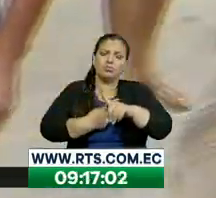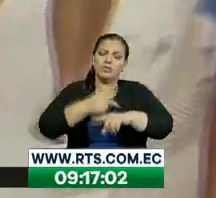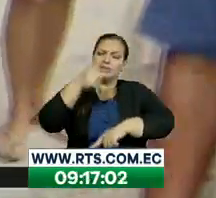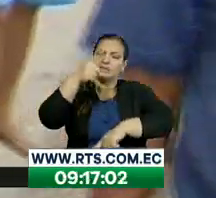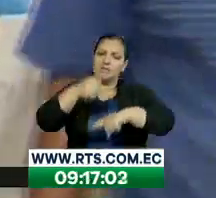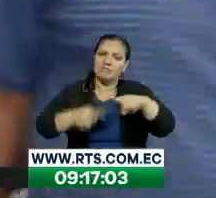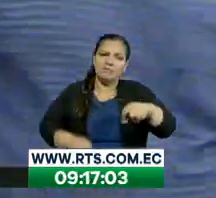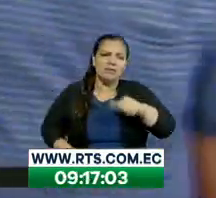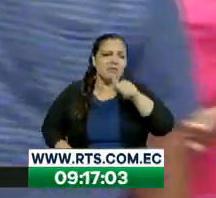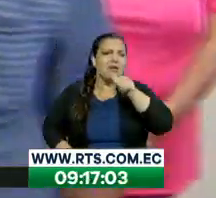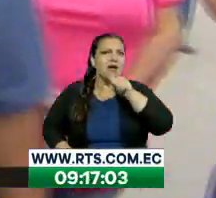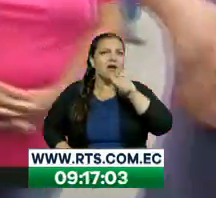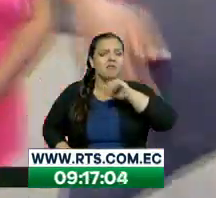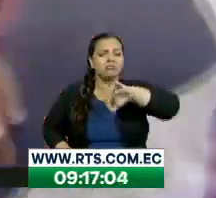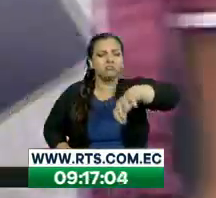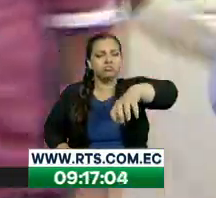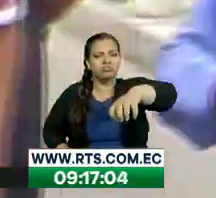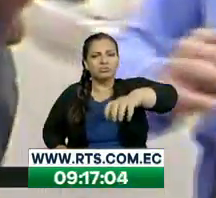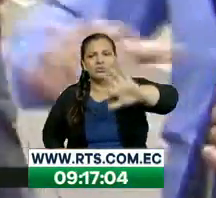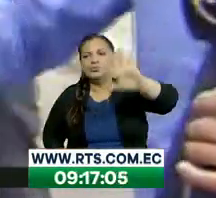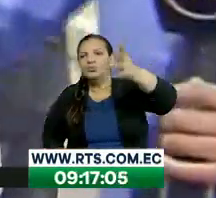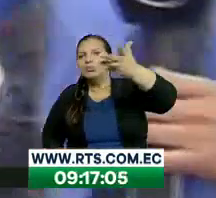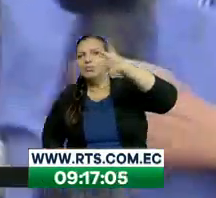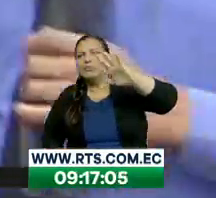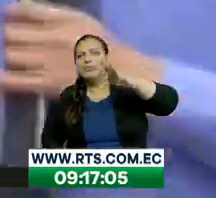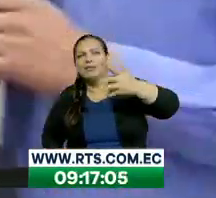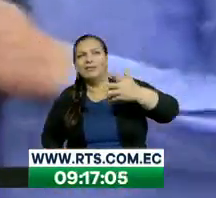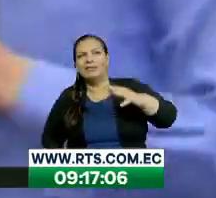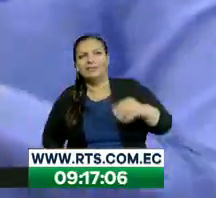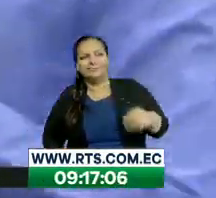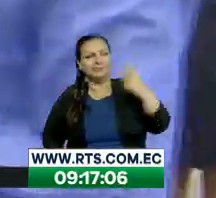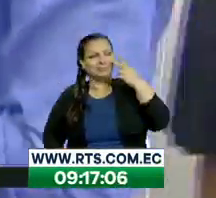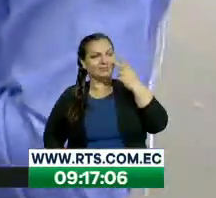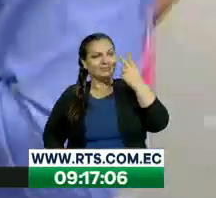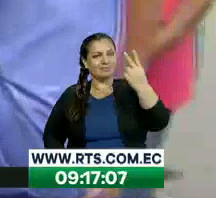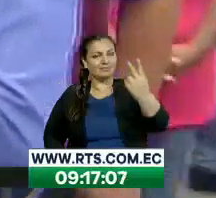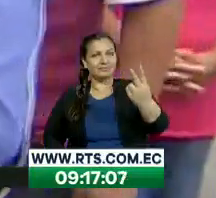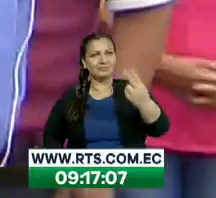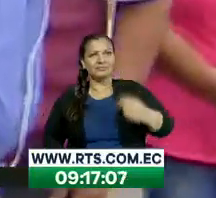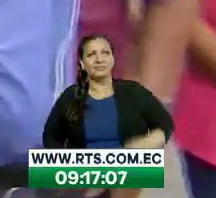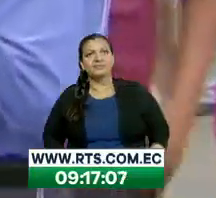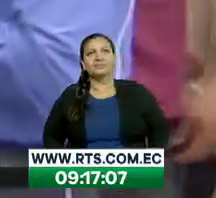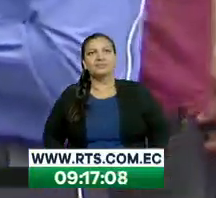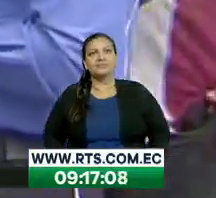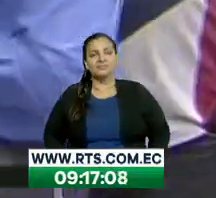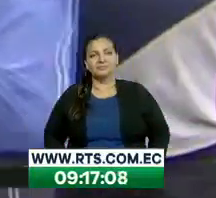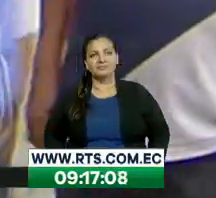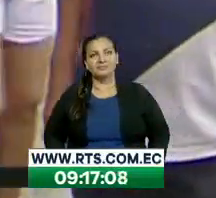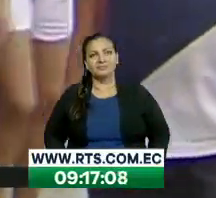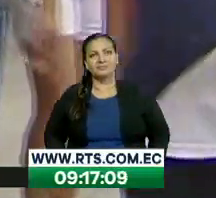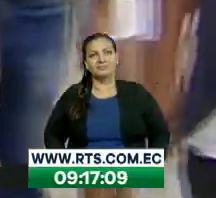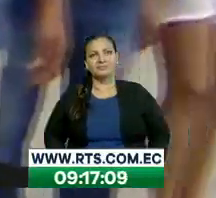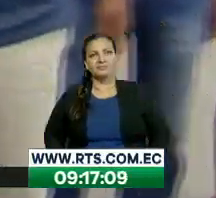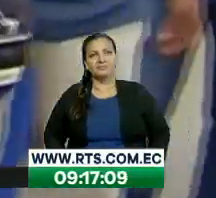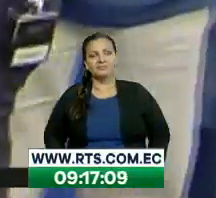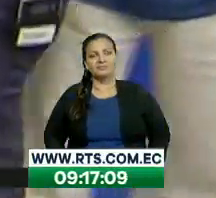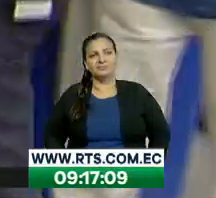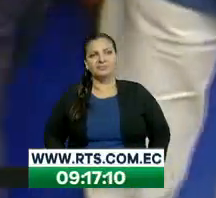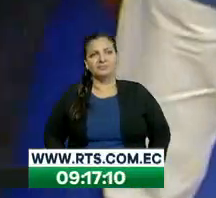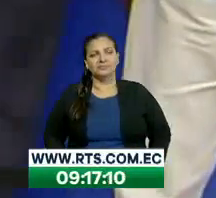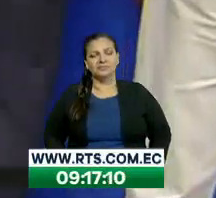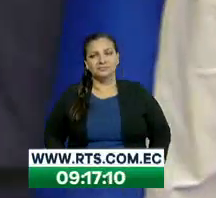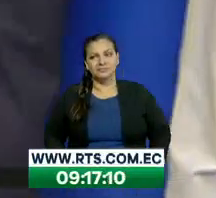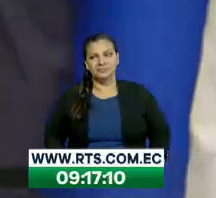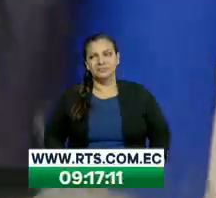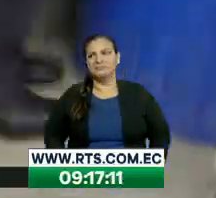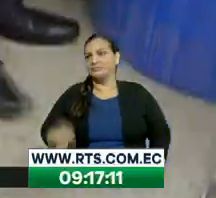tenemos nada. En cambio las tuberías por acá. Como podemos apreciar, los moradores manifiestan, los moradores indican que deberían